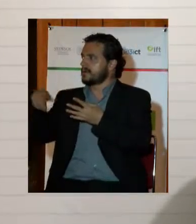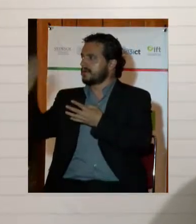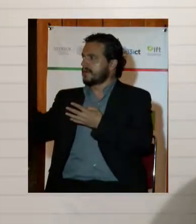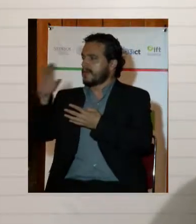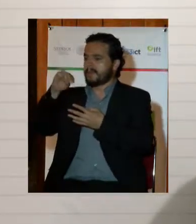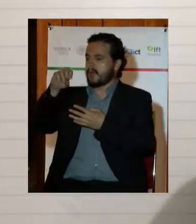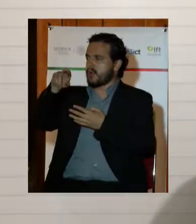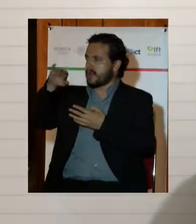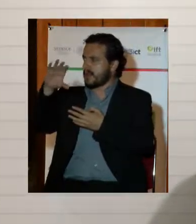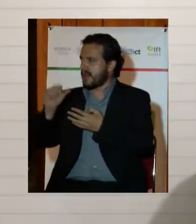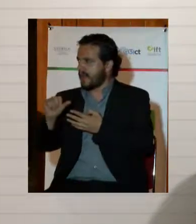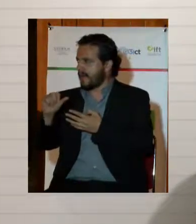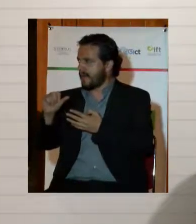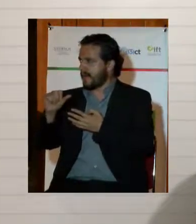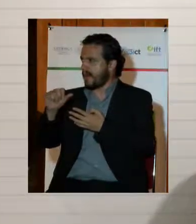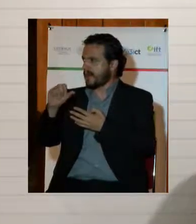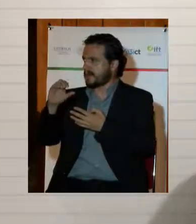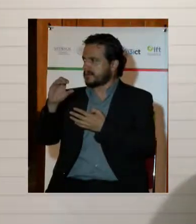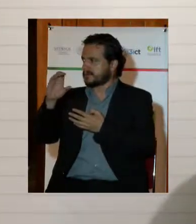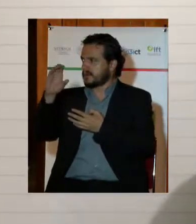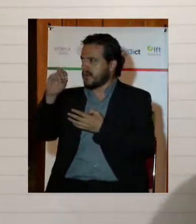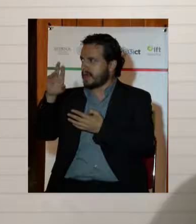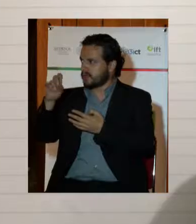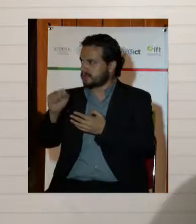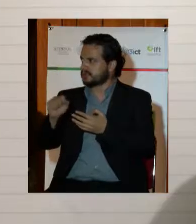Colors, y Ricardo Ortiz.